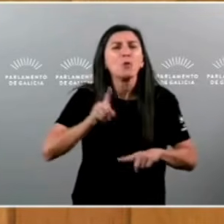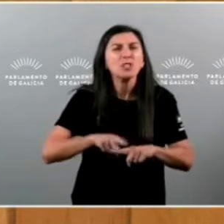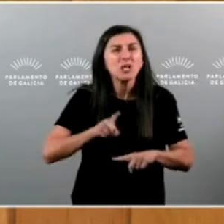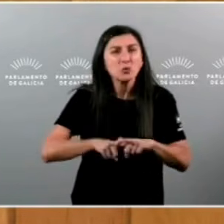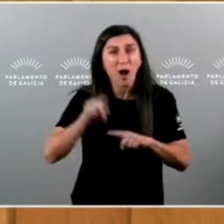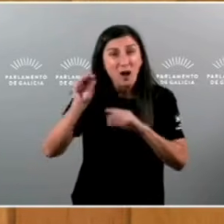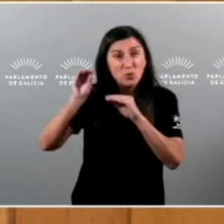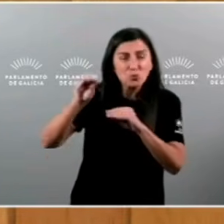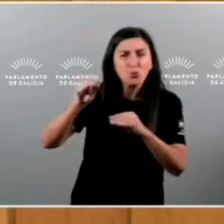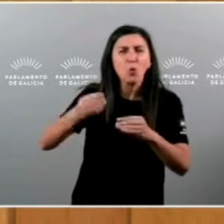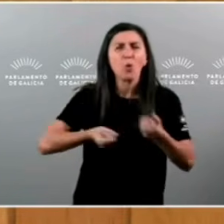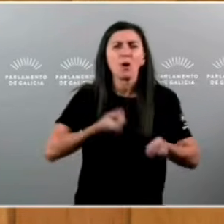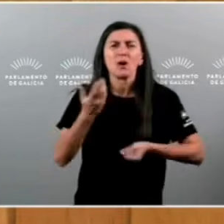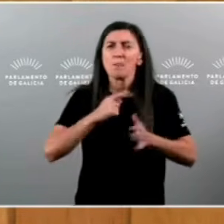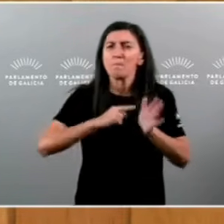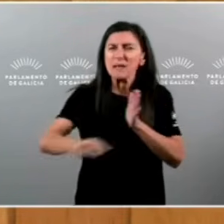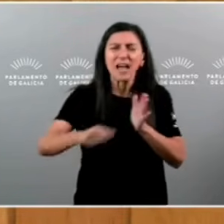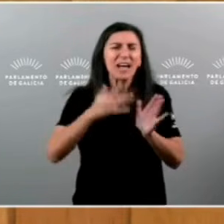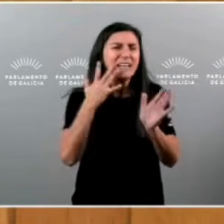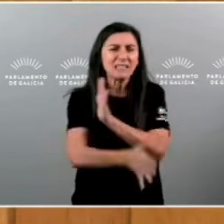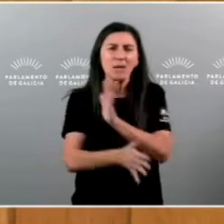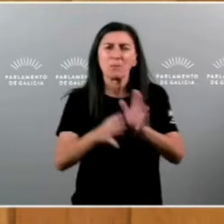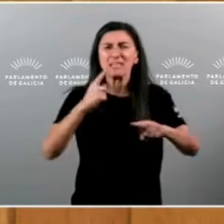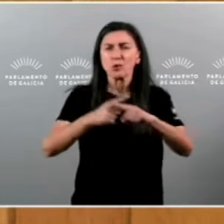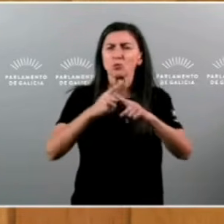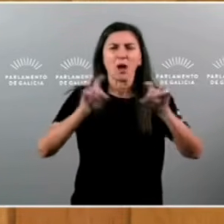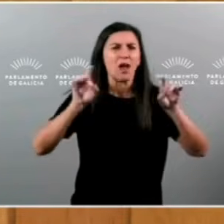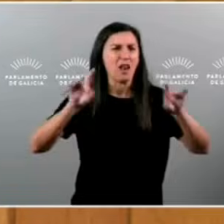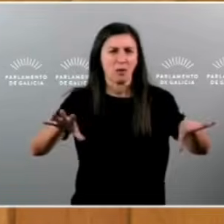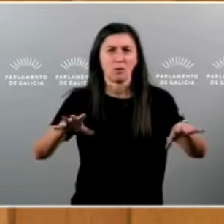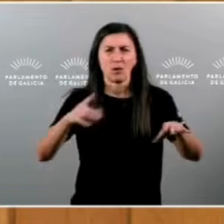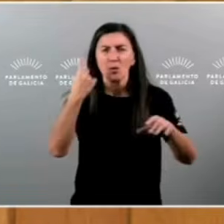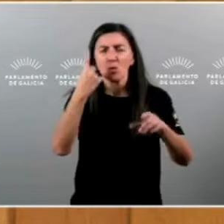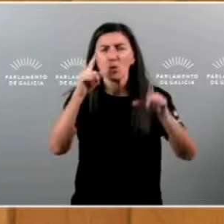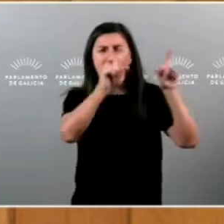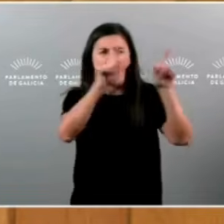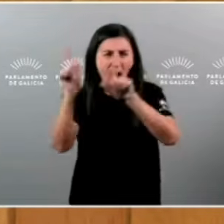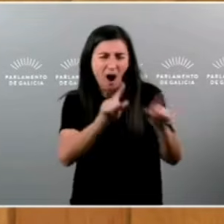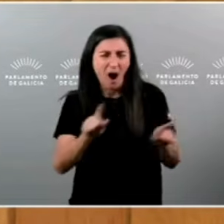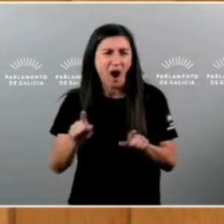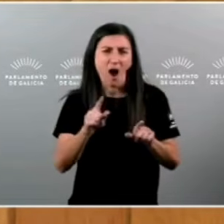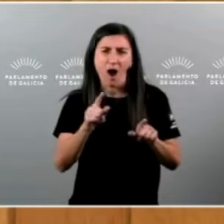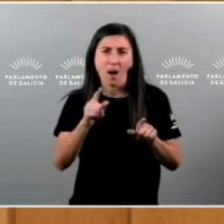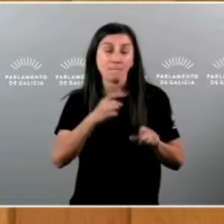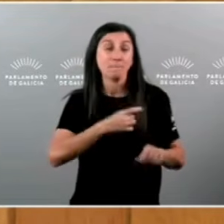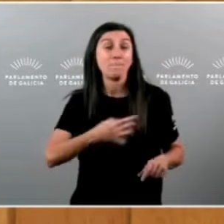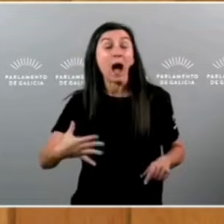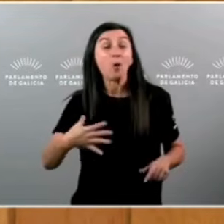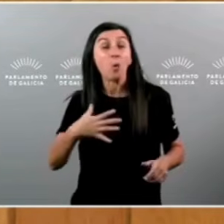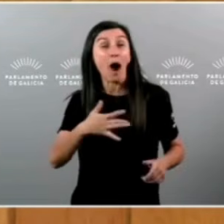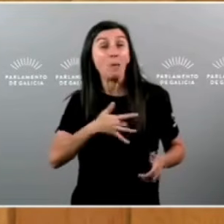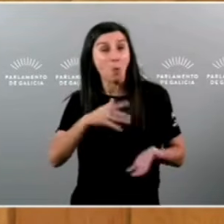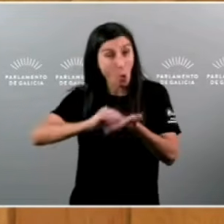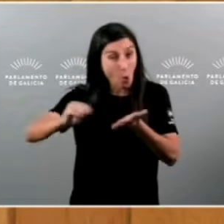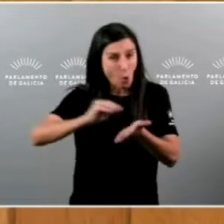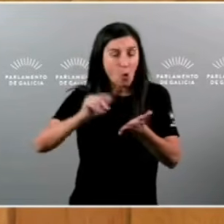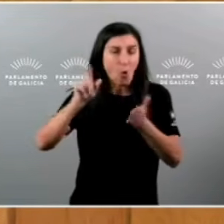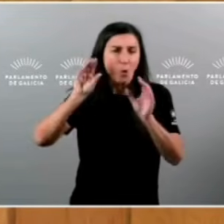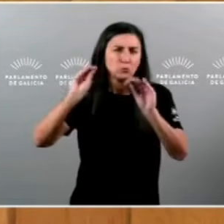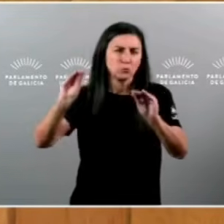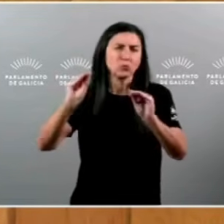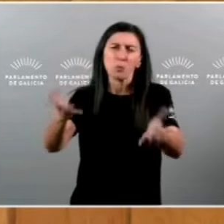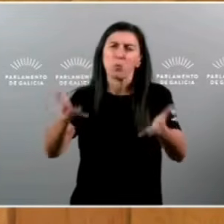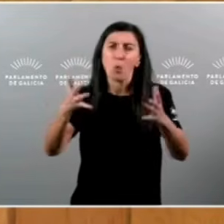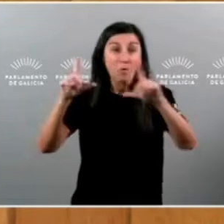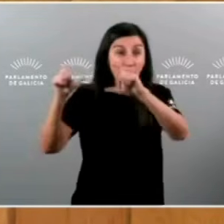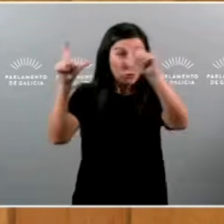vivir en liberdade, con unha serie fotográfica que eu invito a todo o mundo, Blanco Amor, que tanto lle gustaba a fotografía,